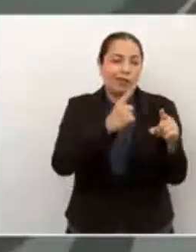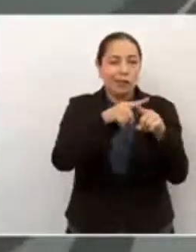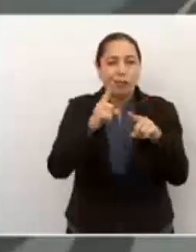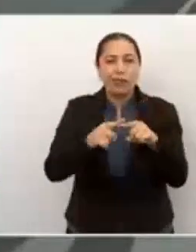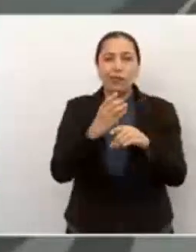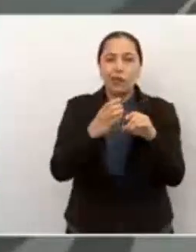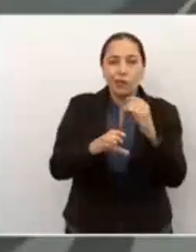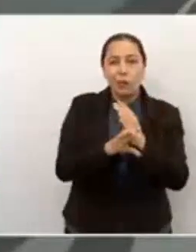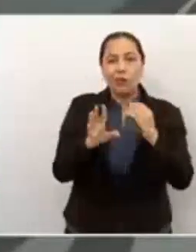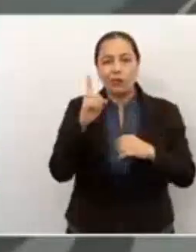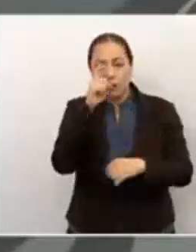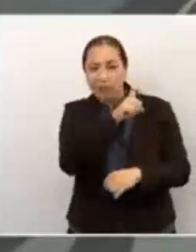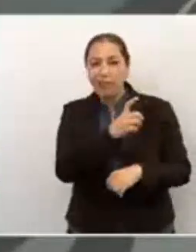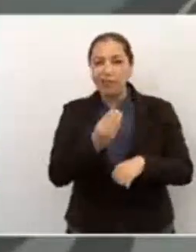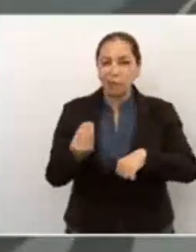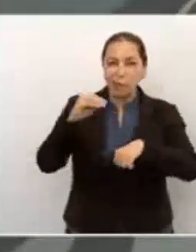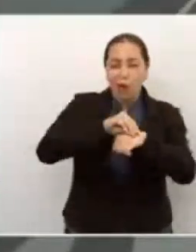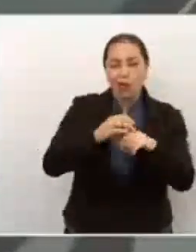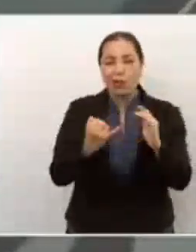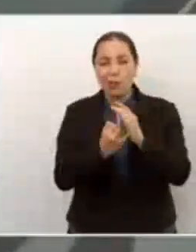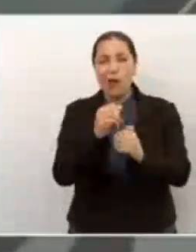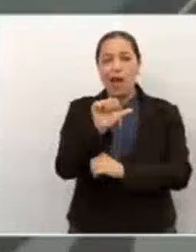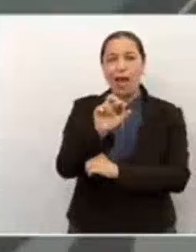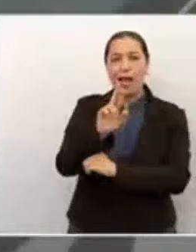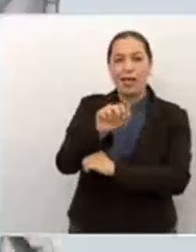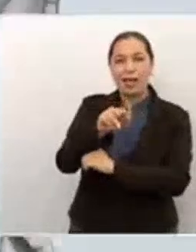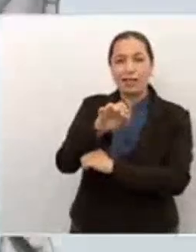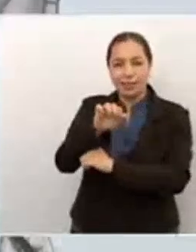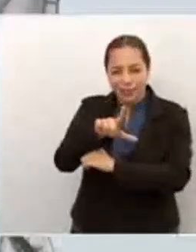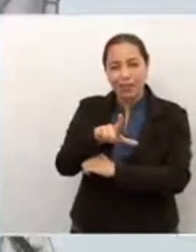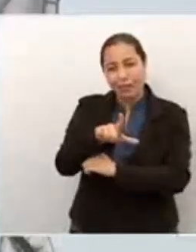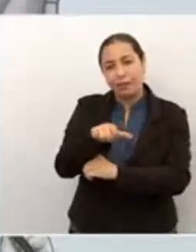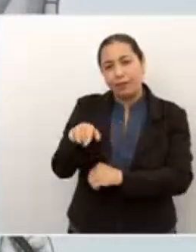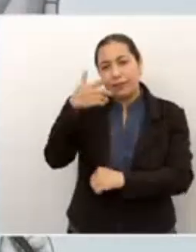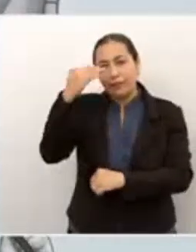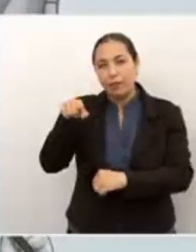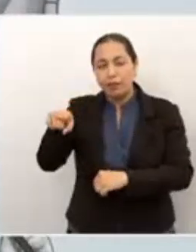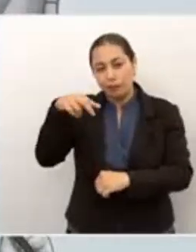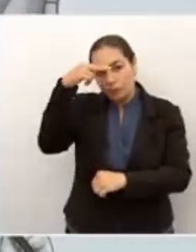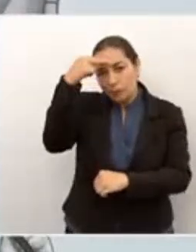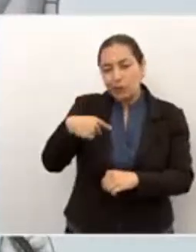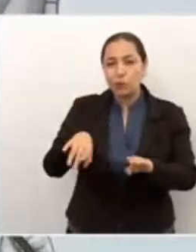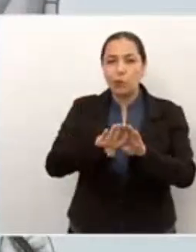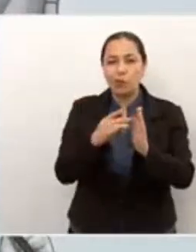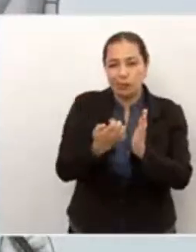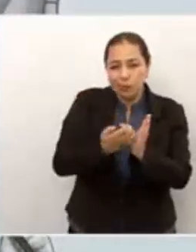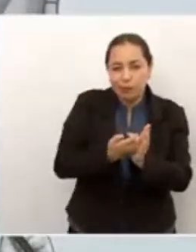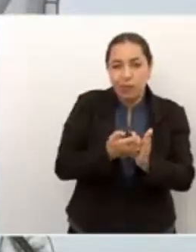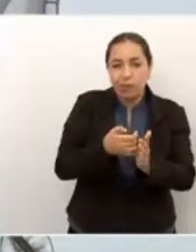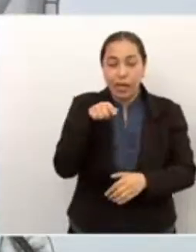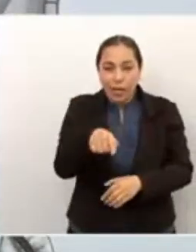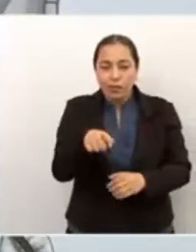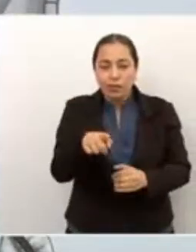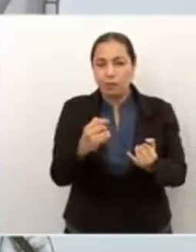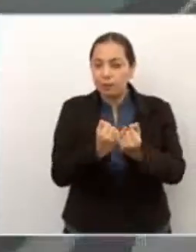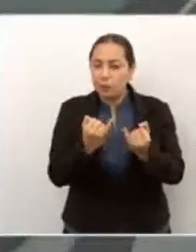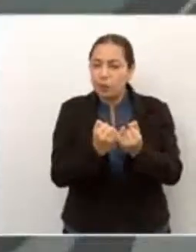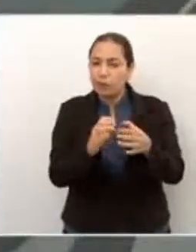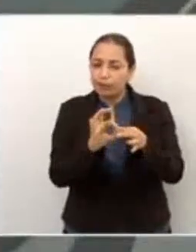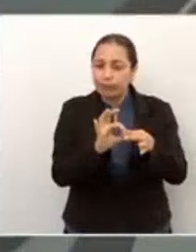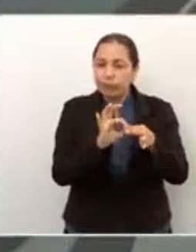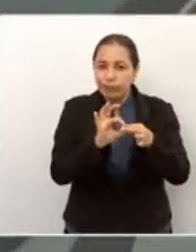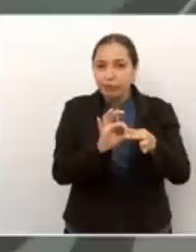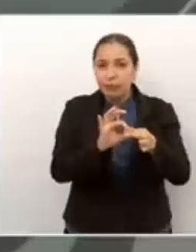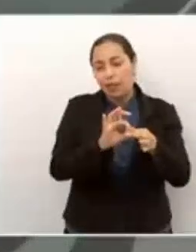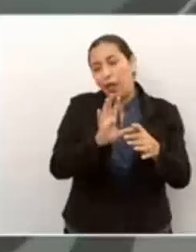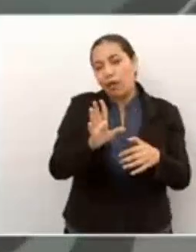arancelaria, México, ahí está su moneda, ahí está su economía. Y lo que la sostiene es por el bien de todos, primero